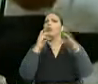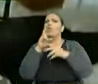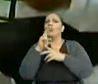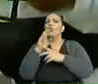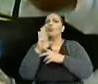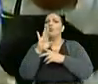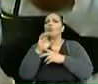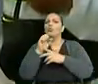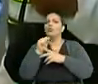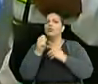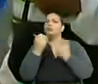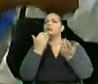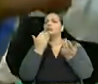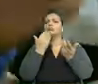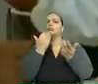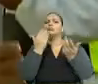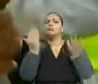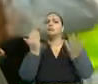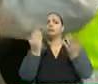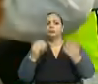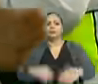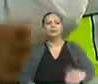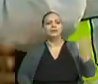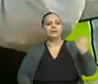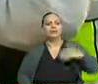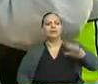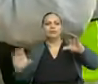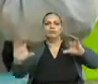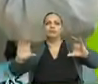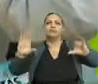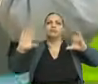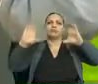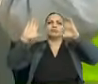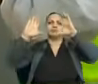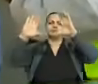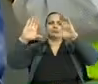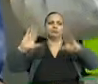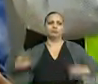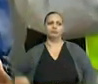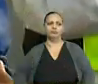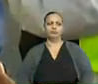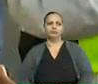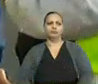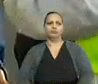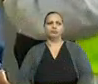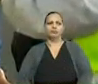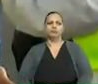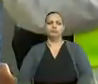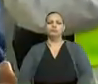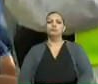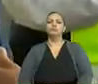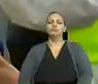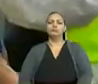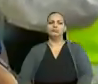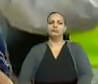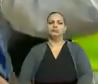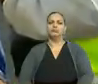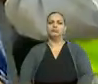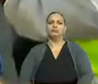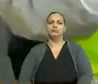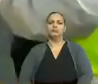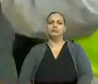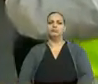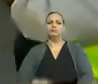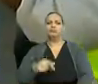efectivamente los paraderos con las respectivas rutas y donde deben la gente primeramente ubicarse y hacer las